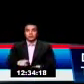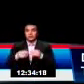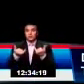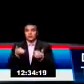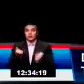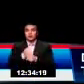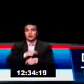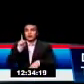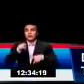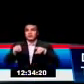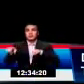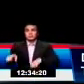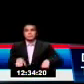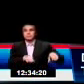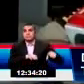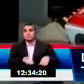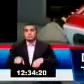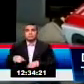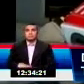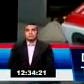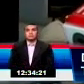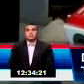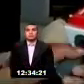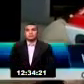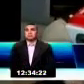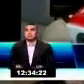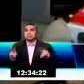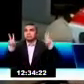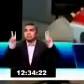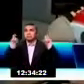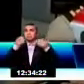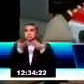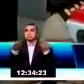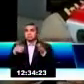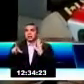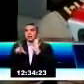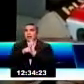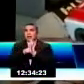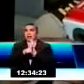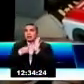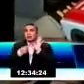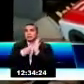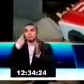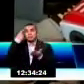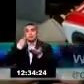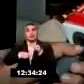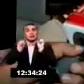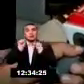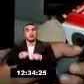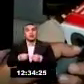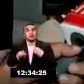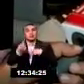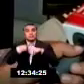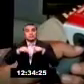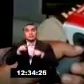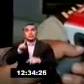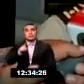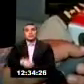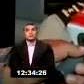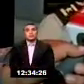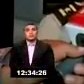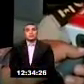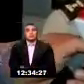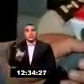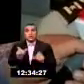se han realizado algunas actividades de carácter legal para poder repatriar a